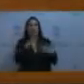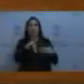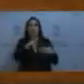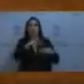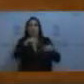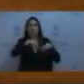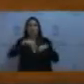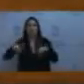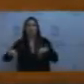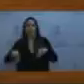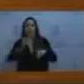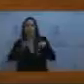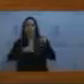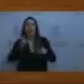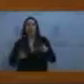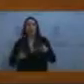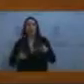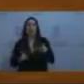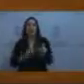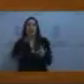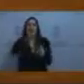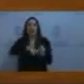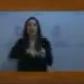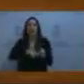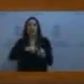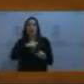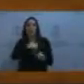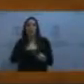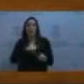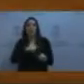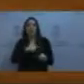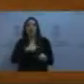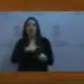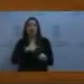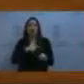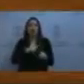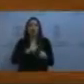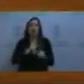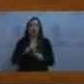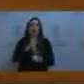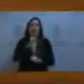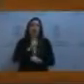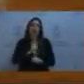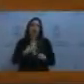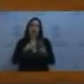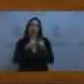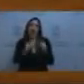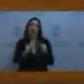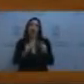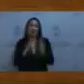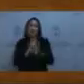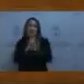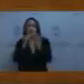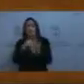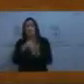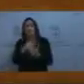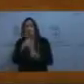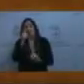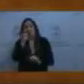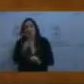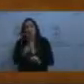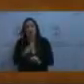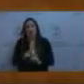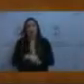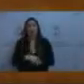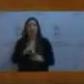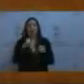los miembros de la Comisión Ejecutiva de la Federación Asturiana de Parroquias Rurales de Asturias, FAPAR. Y también, y